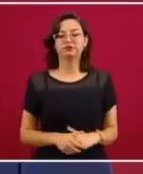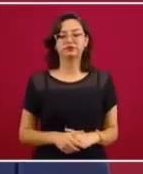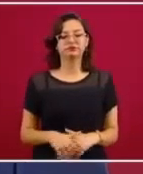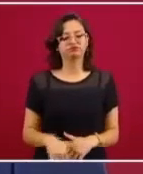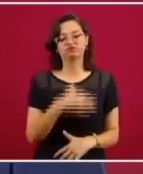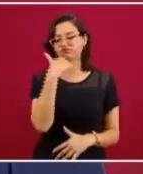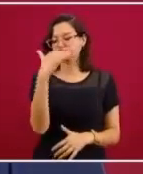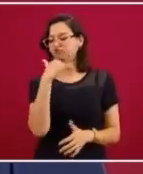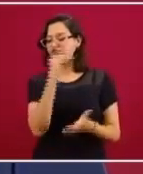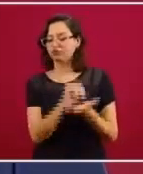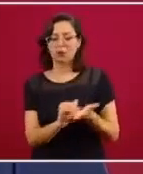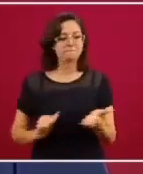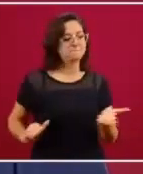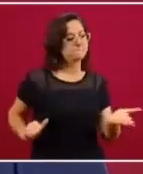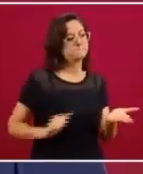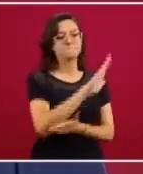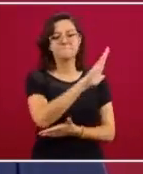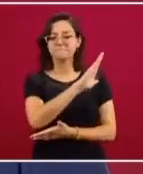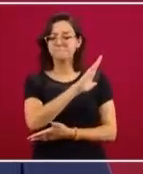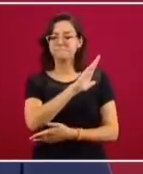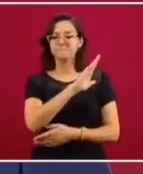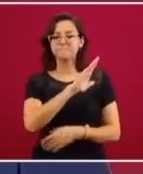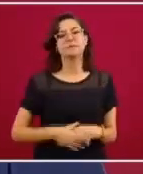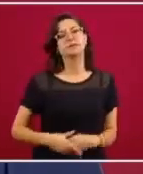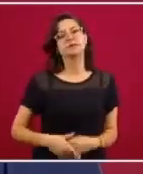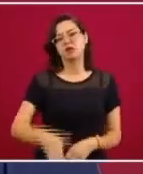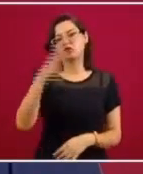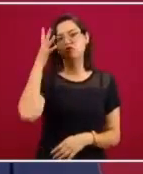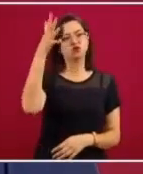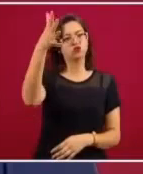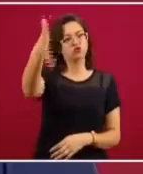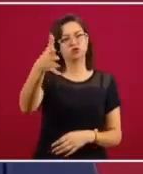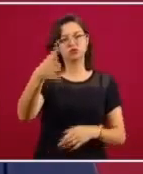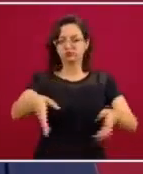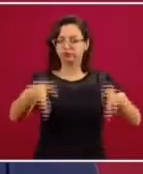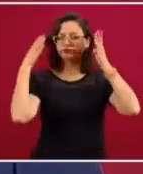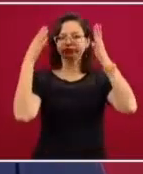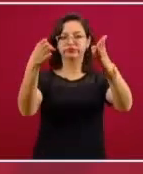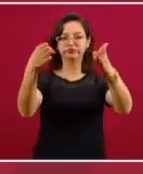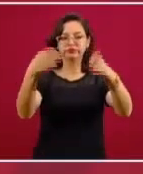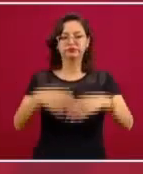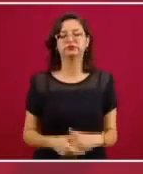desterrar la corrupción de México y ver hacia adelante.